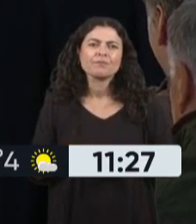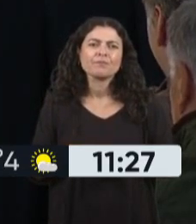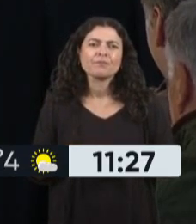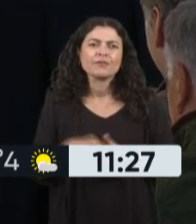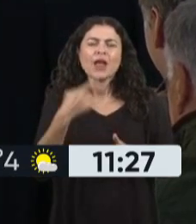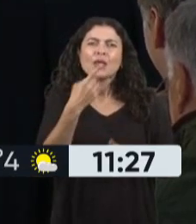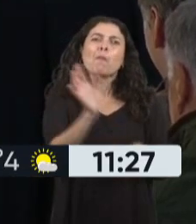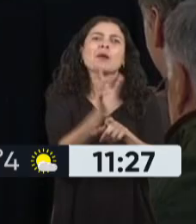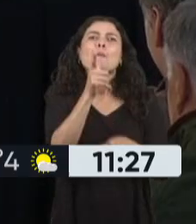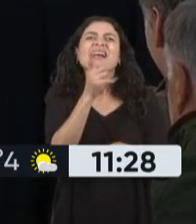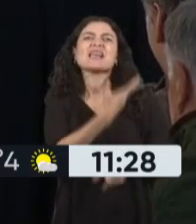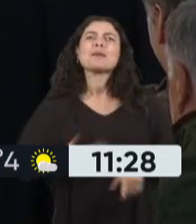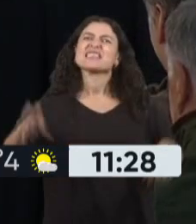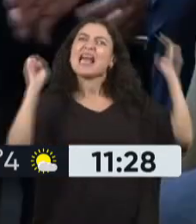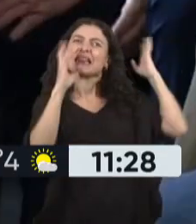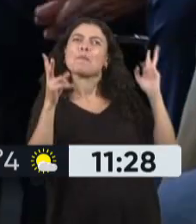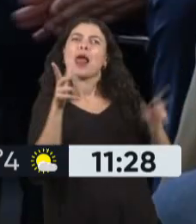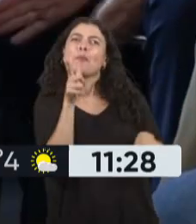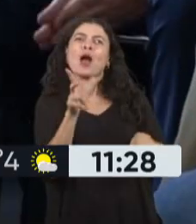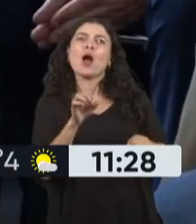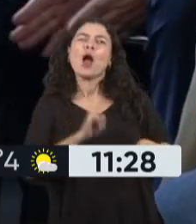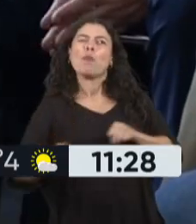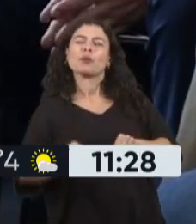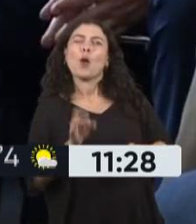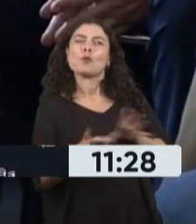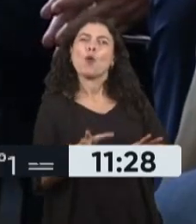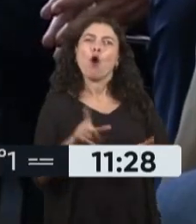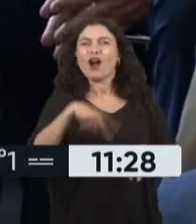un provocador. Me encanta.